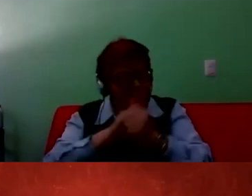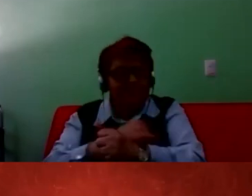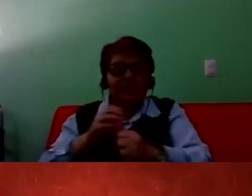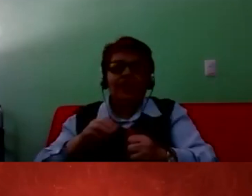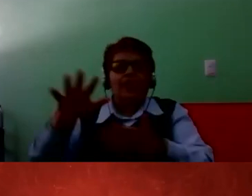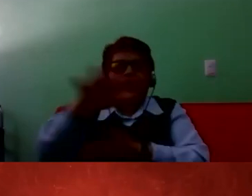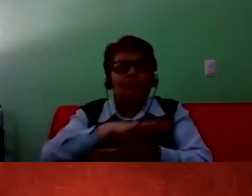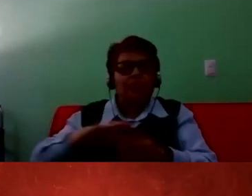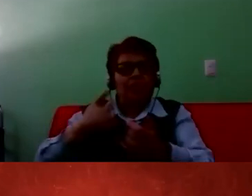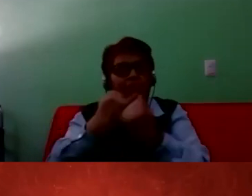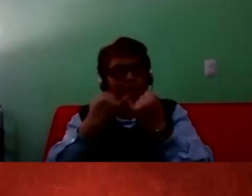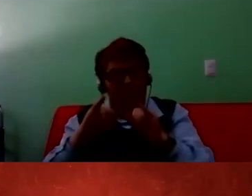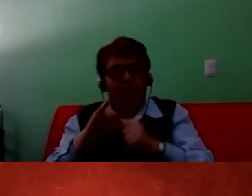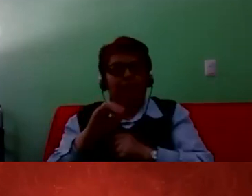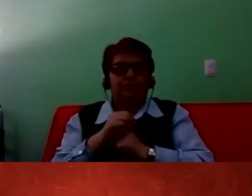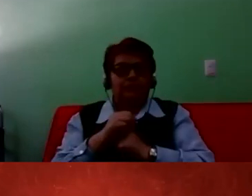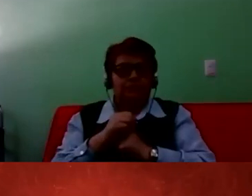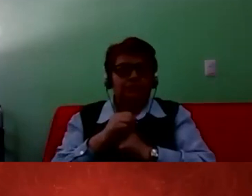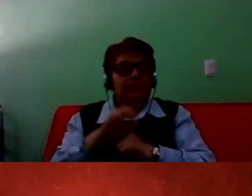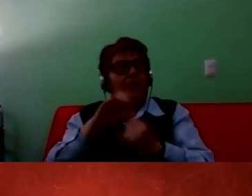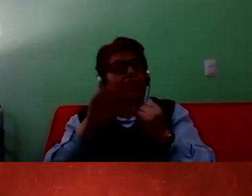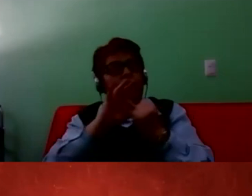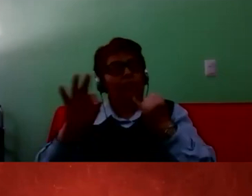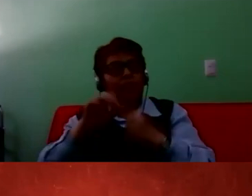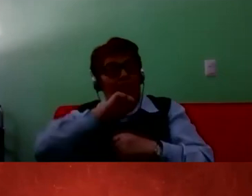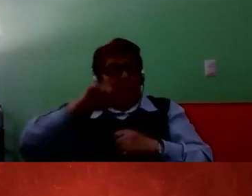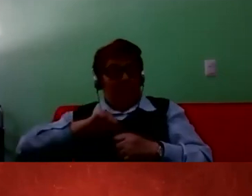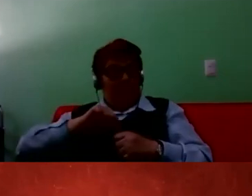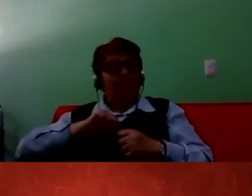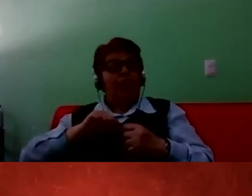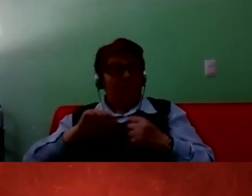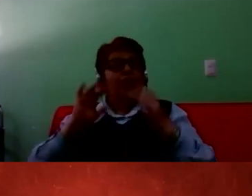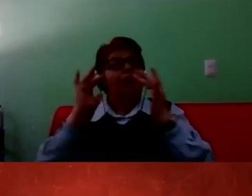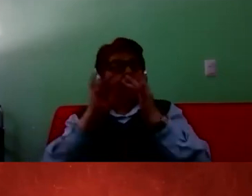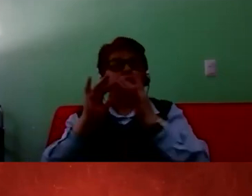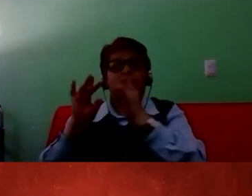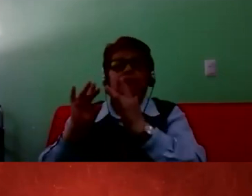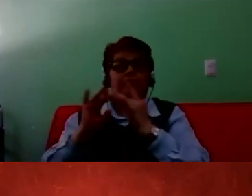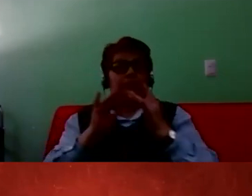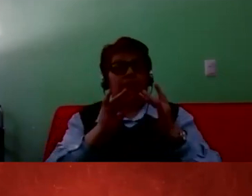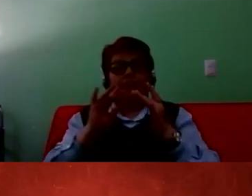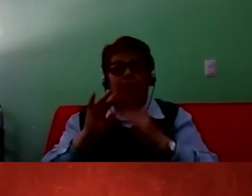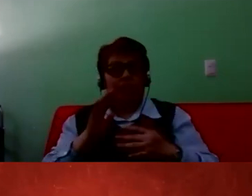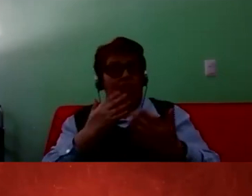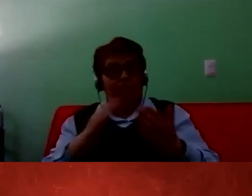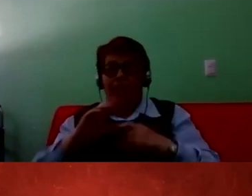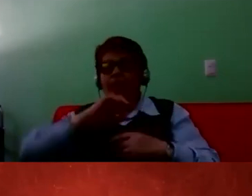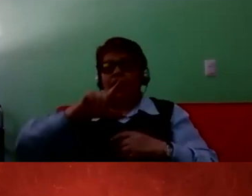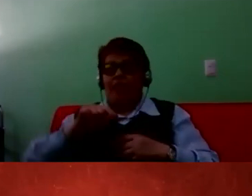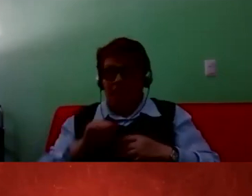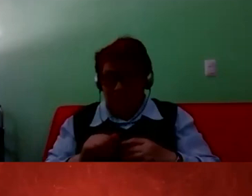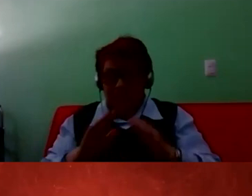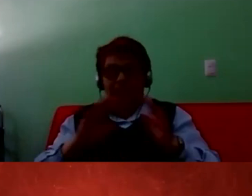independientes. Y sí, también, por último, las alcaldías, pues estuvimos hablando con las alcaldías. Ahí sí, después, ya